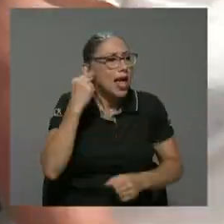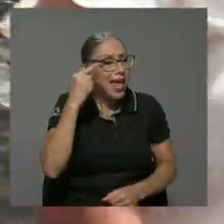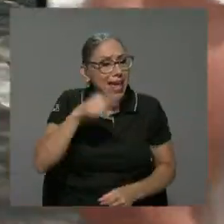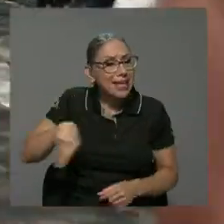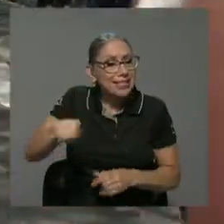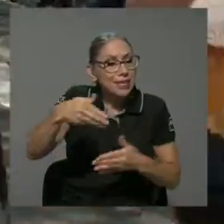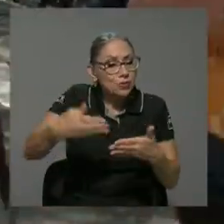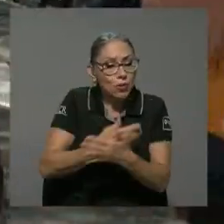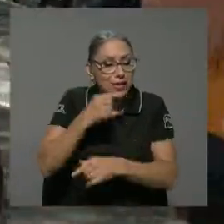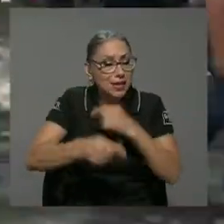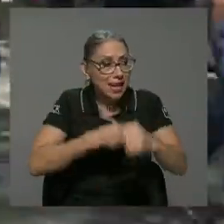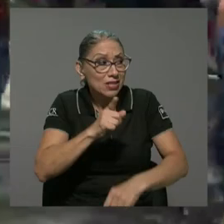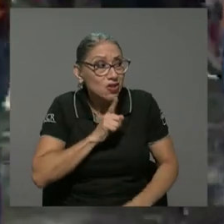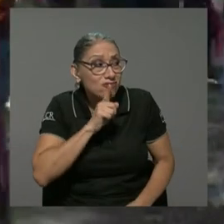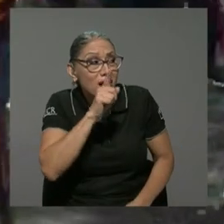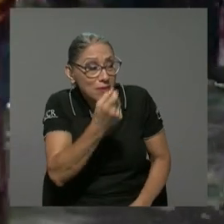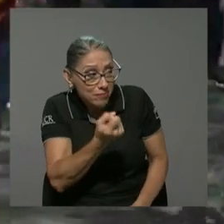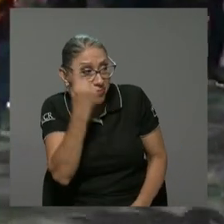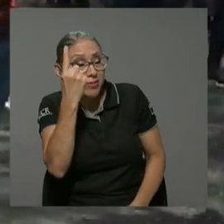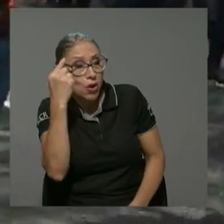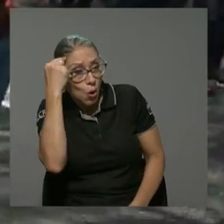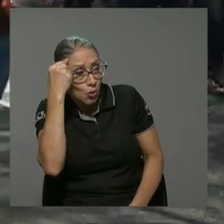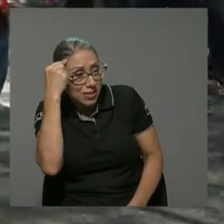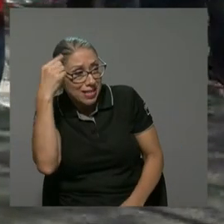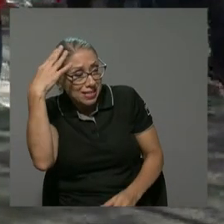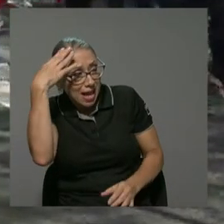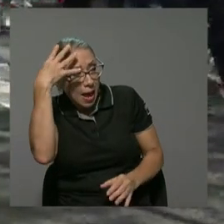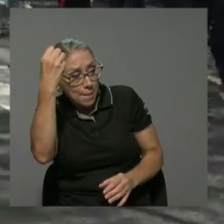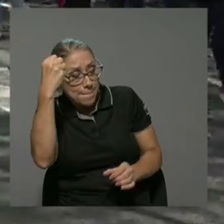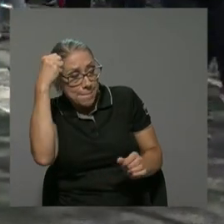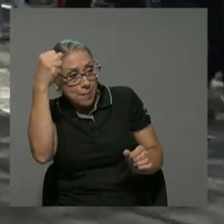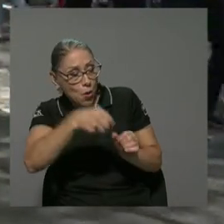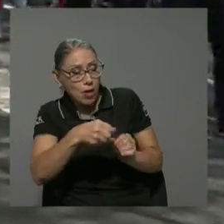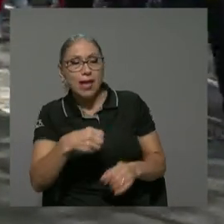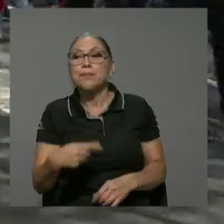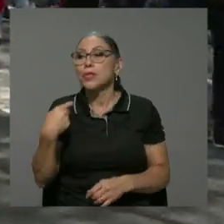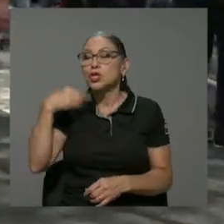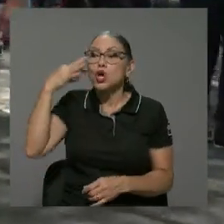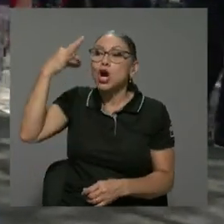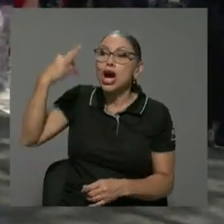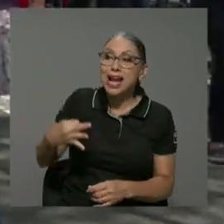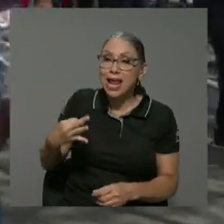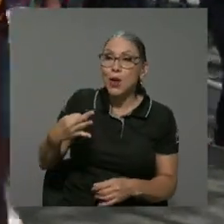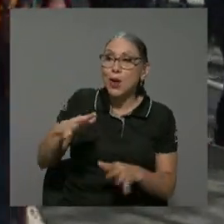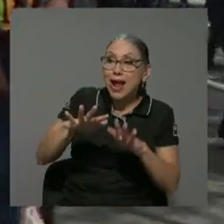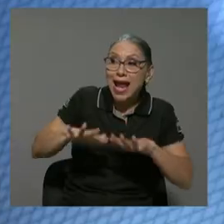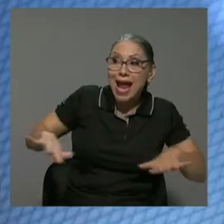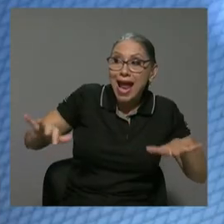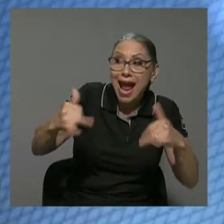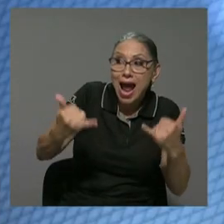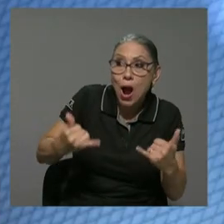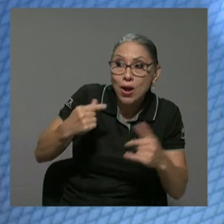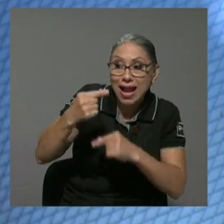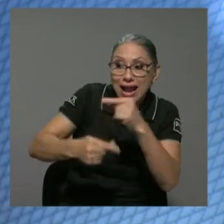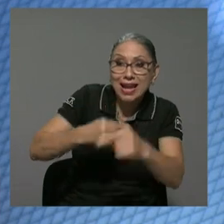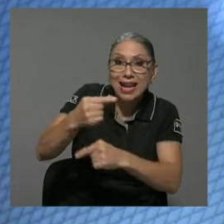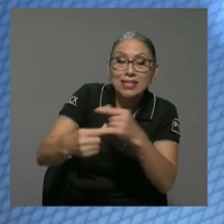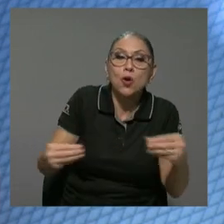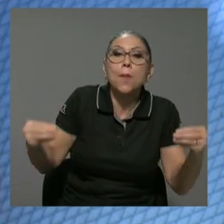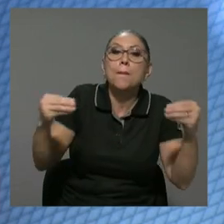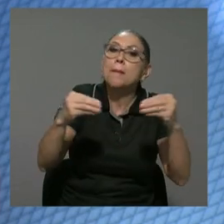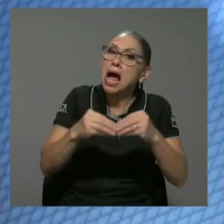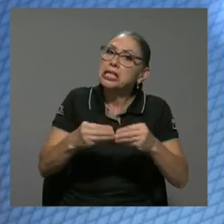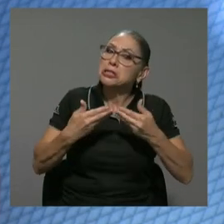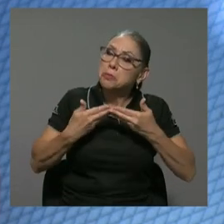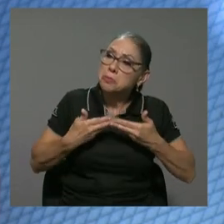nuevas generaciones? En definitiva, creo que tenemos una generación mucho más anuente uh-huh. y